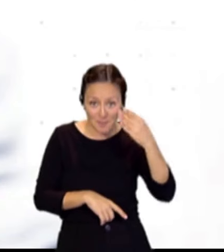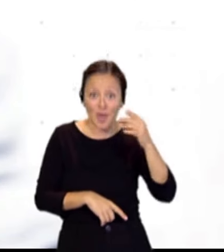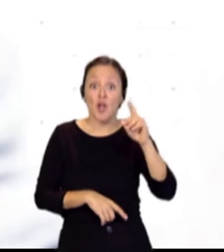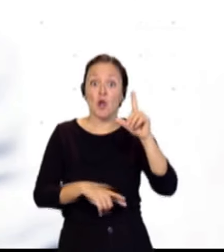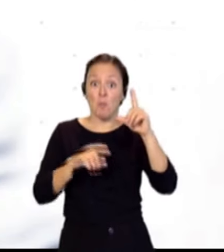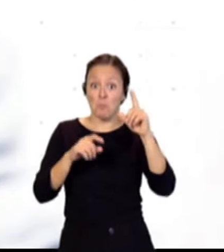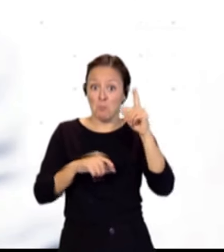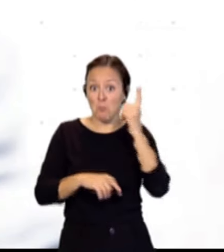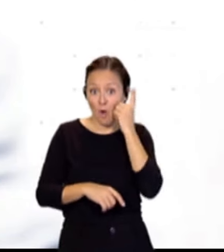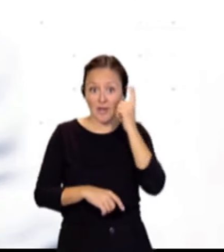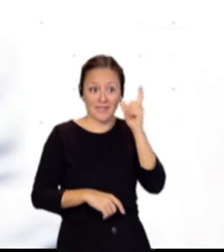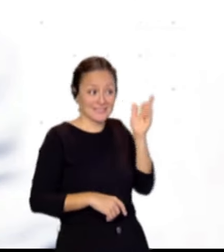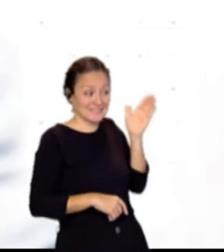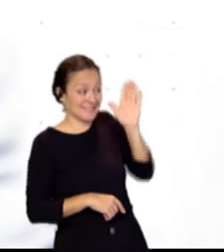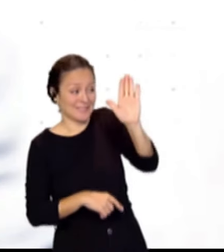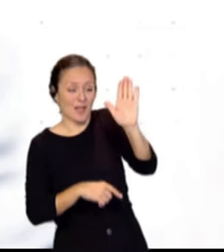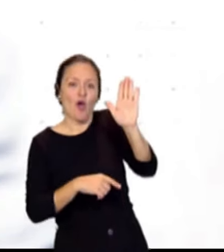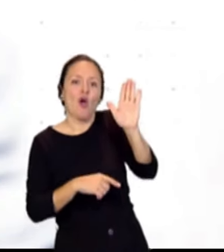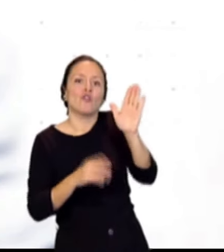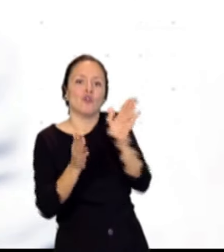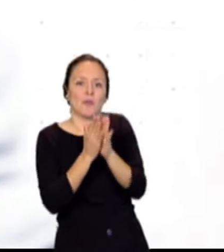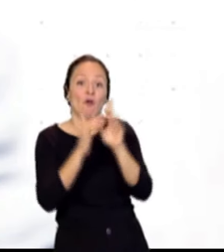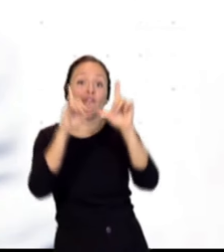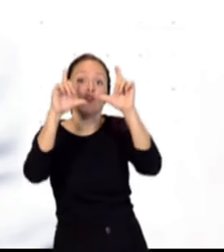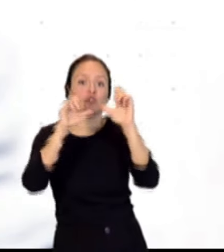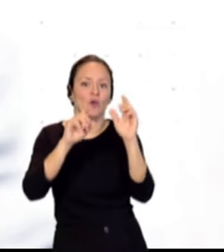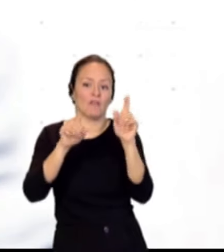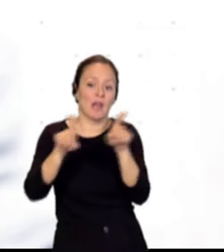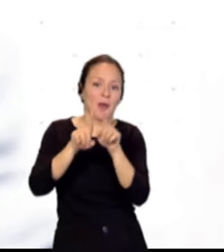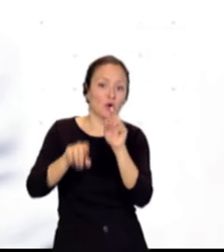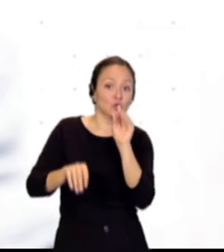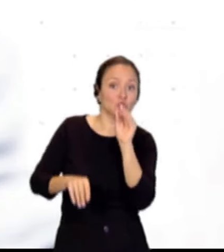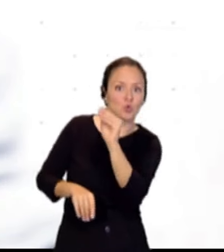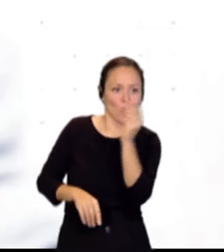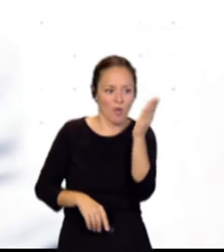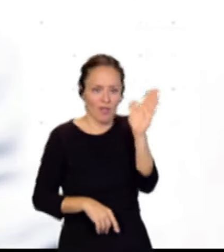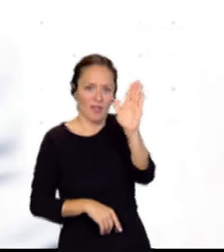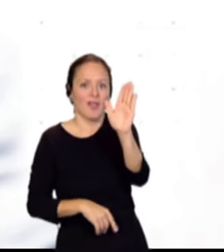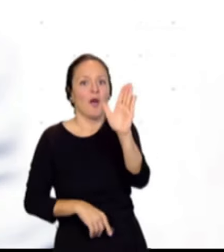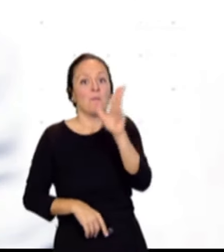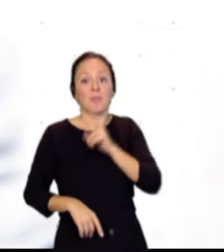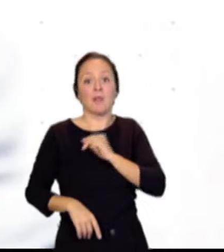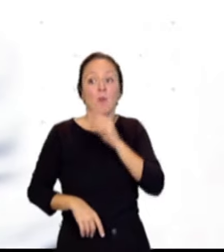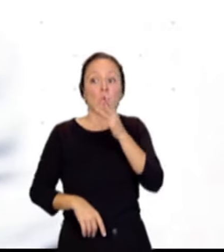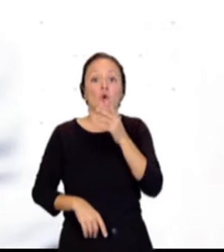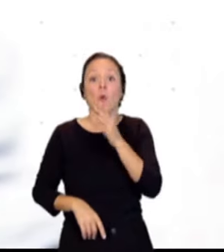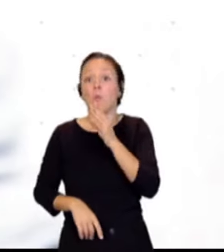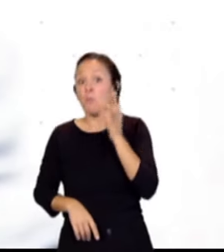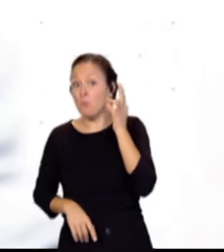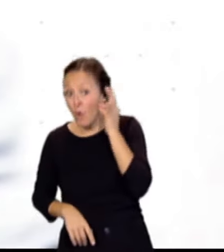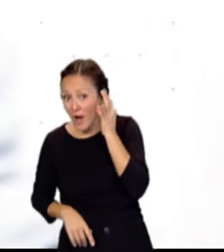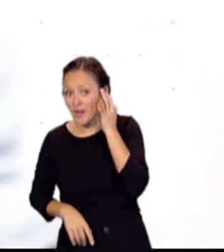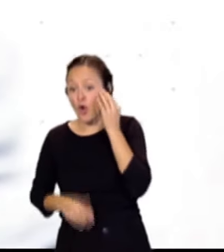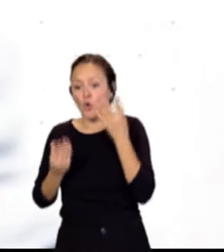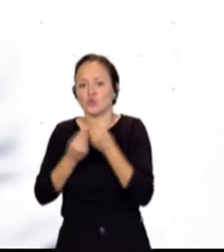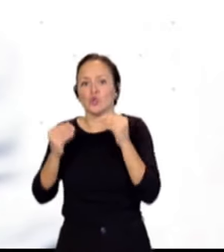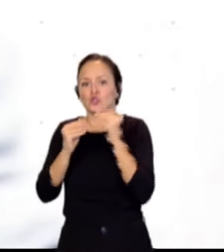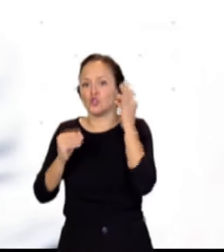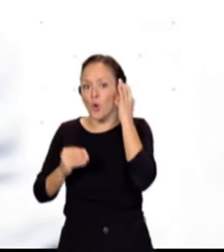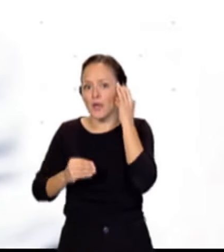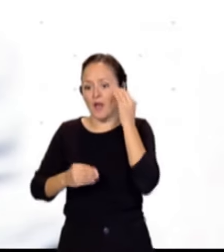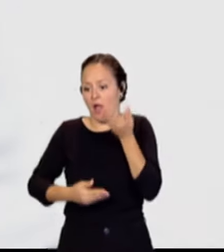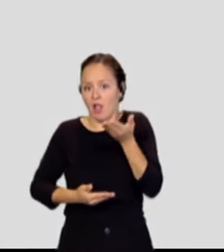Mohamed salén El fotógrafo premiado en estos premios por una imagen de una mujer con su sobrina muerta en un hospital en